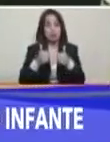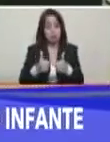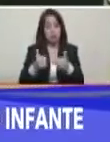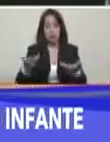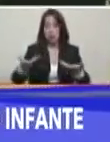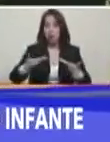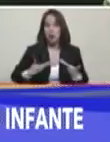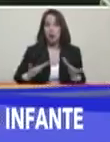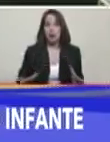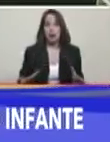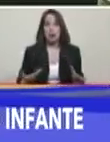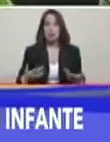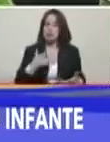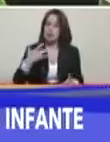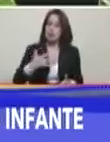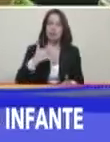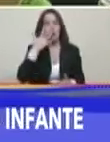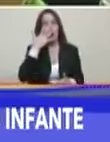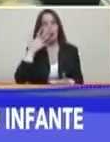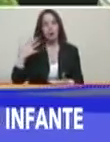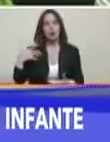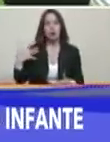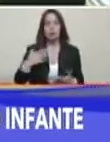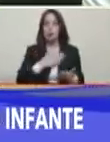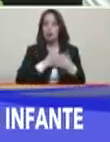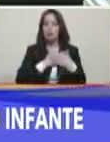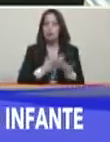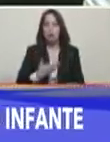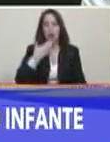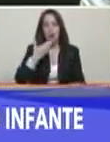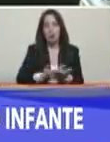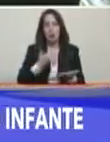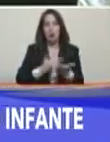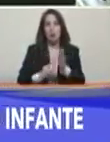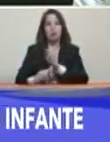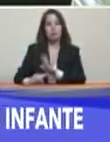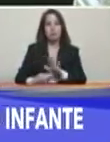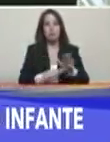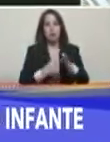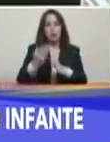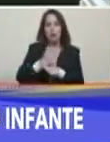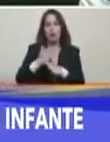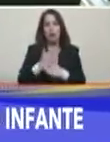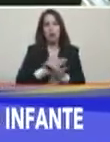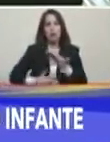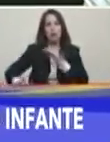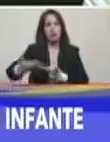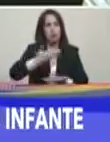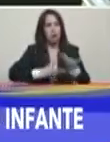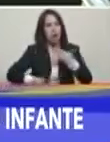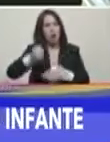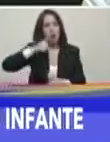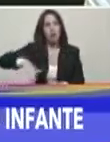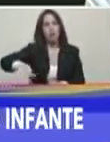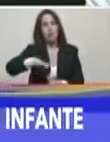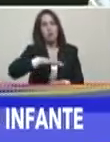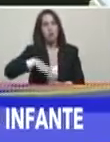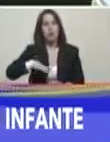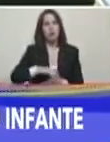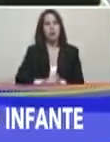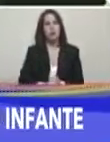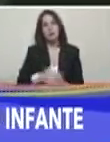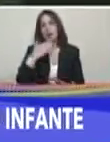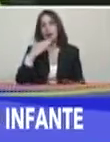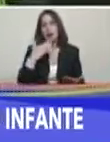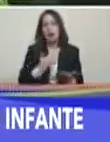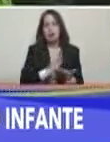recibiendo y que nosotros nos sentimos orgullosos porque estamos aportando, estamos colaborando con nuestro pueblo. Gracias,